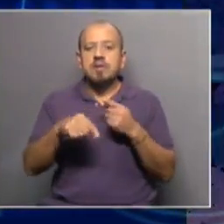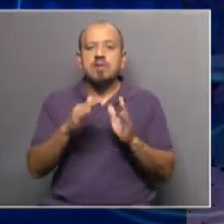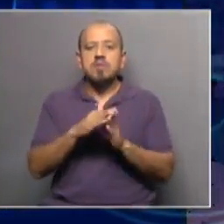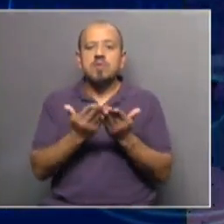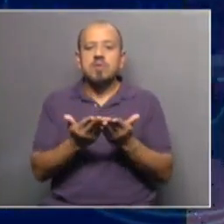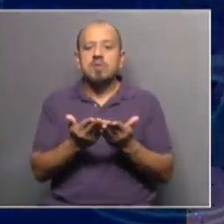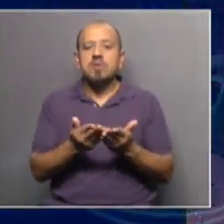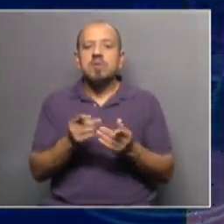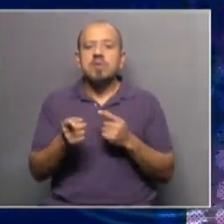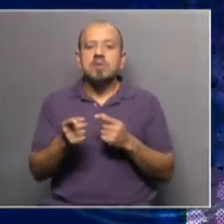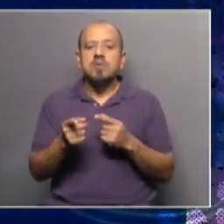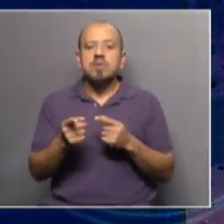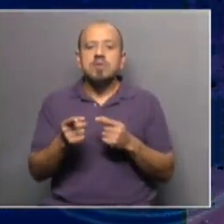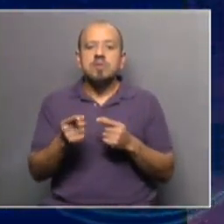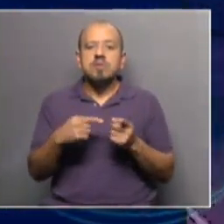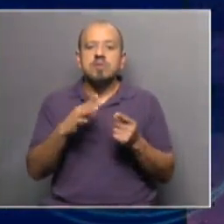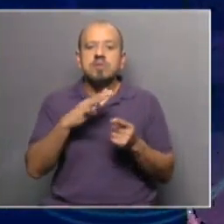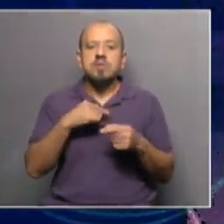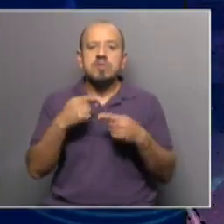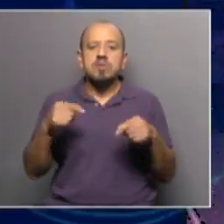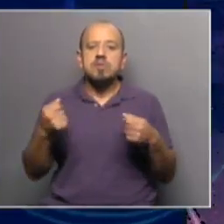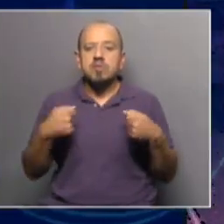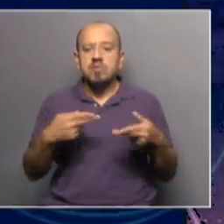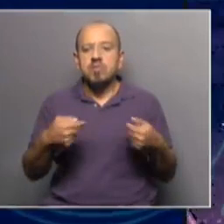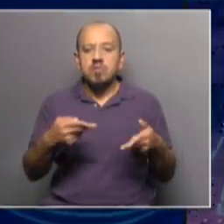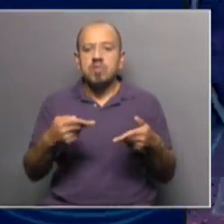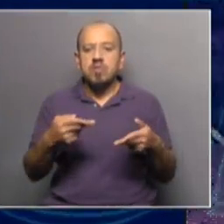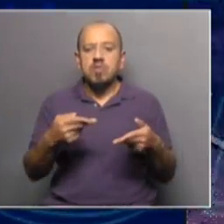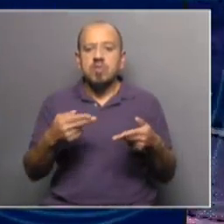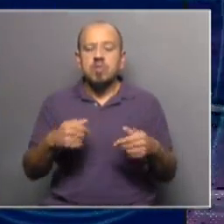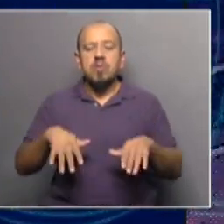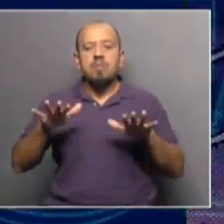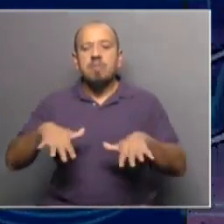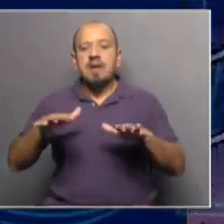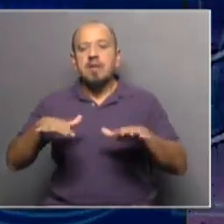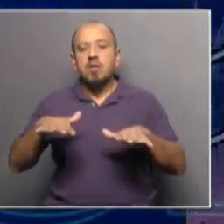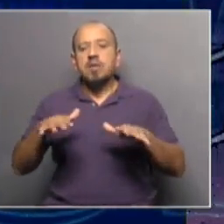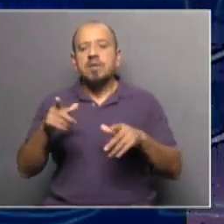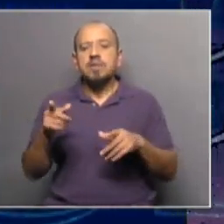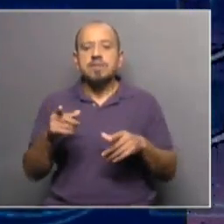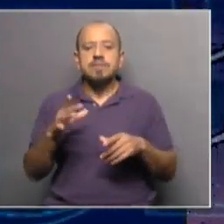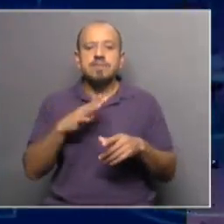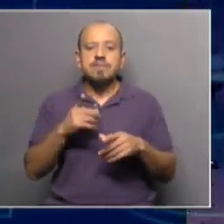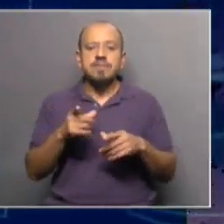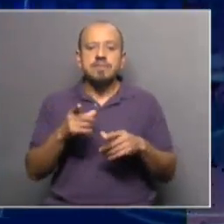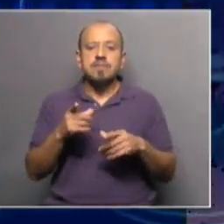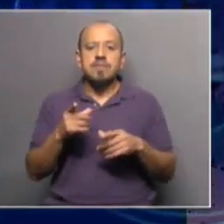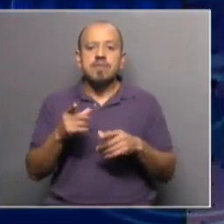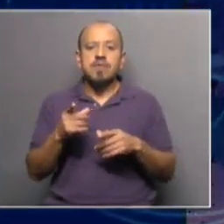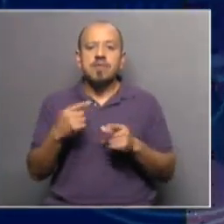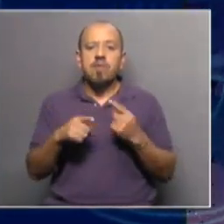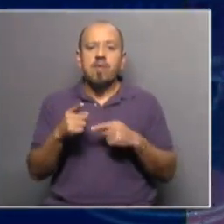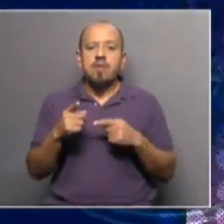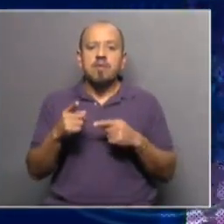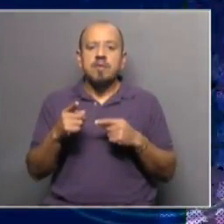¿no? Vamos a ir viendo también, hay casos del fútbol, Maradona, ¿no? Parece increíble, uno lo dice así, ¿no? Pero